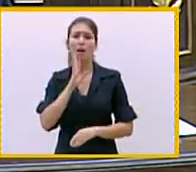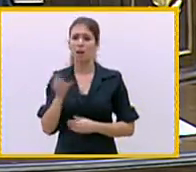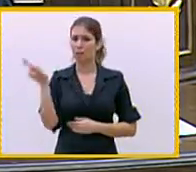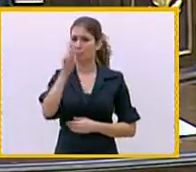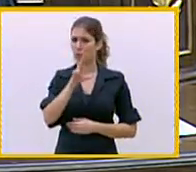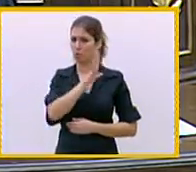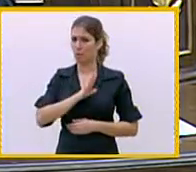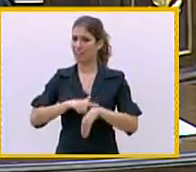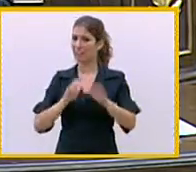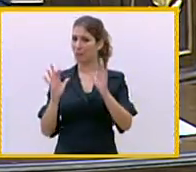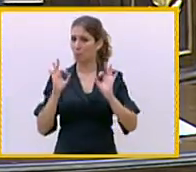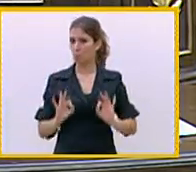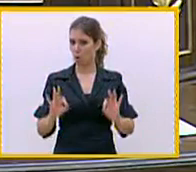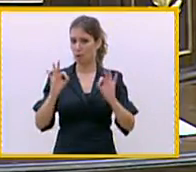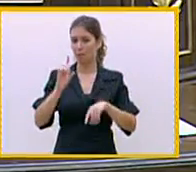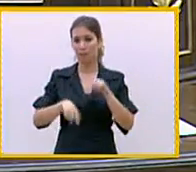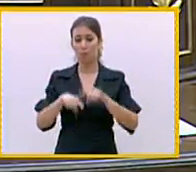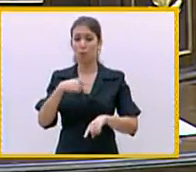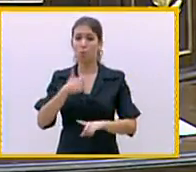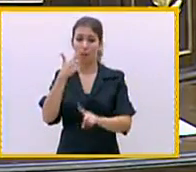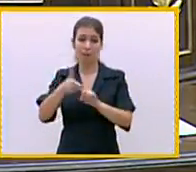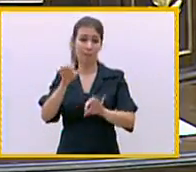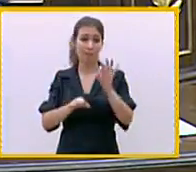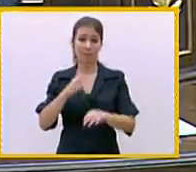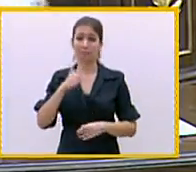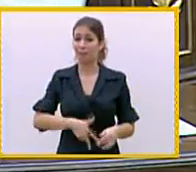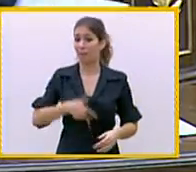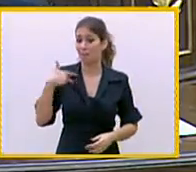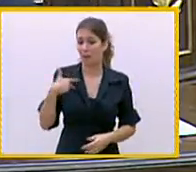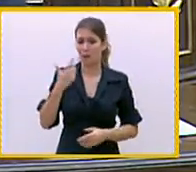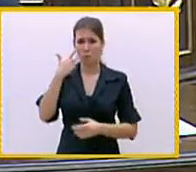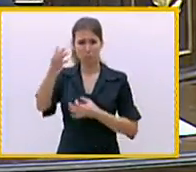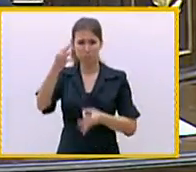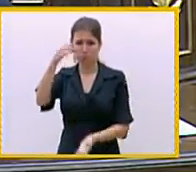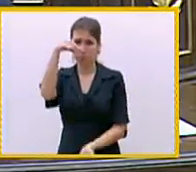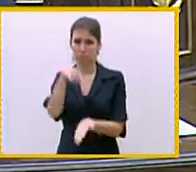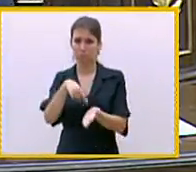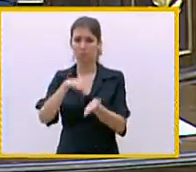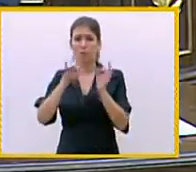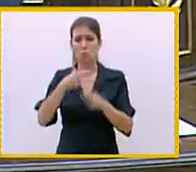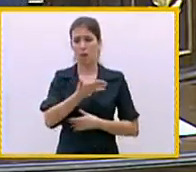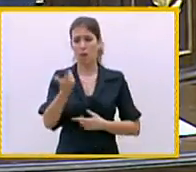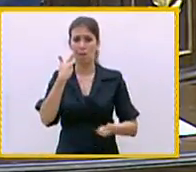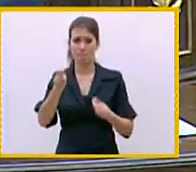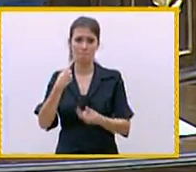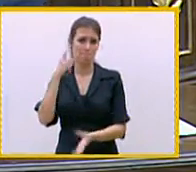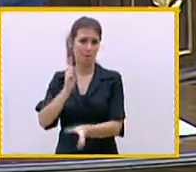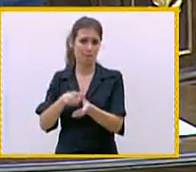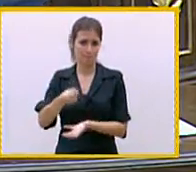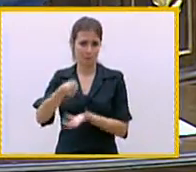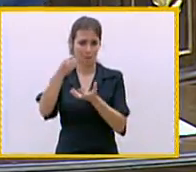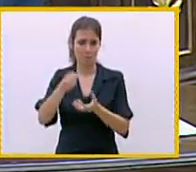que imponga el interés general, y se realizará en estrictas condiciones de mercado. La culminación de ese proceso